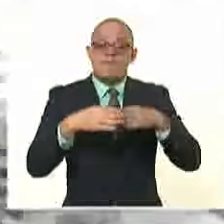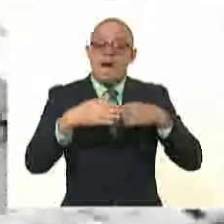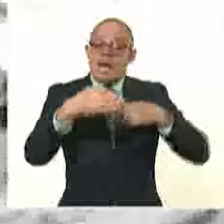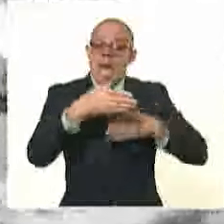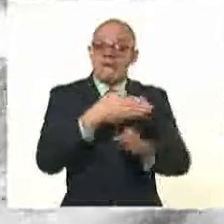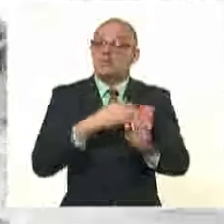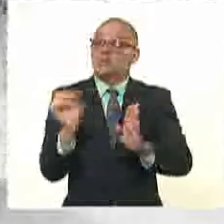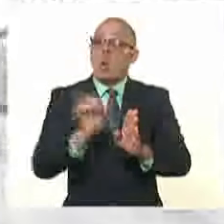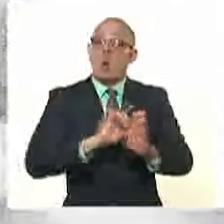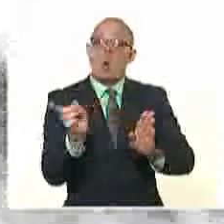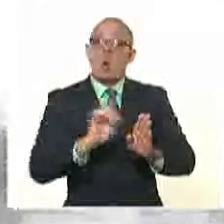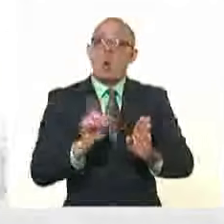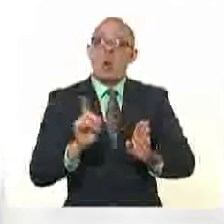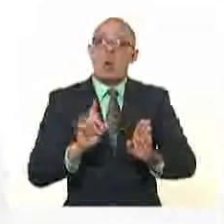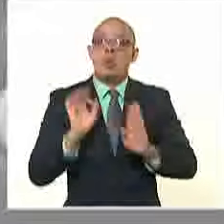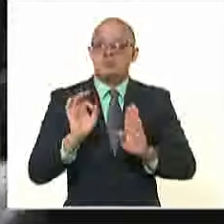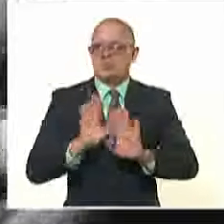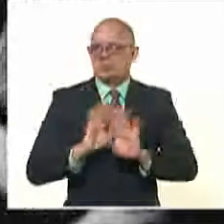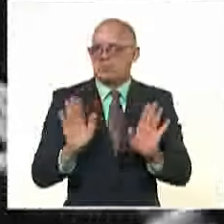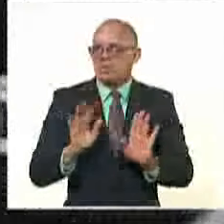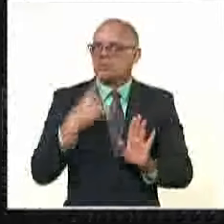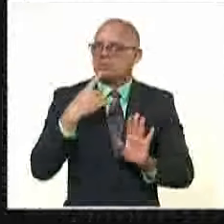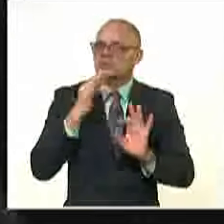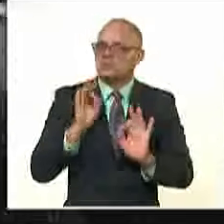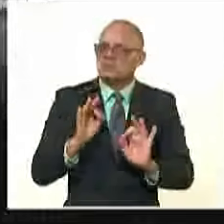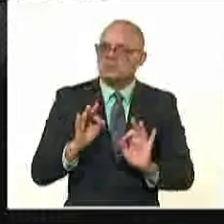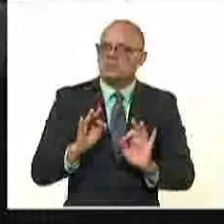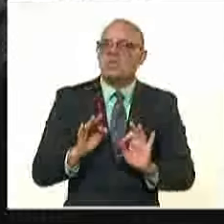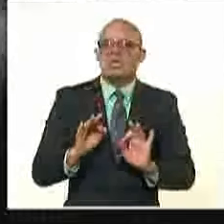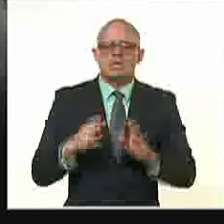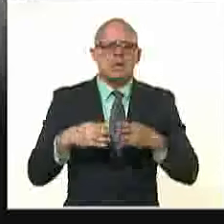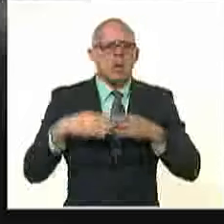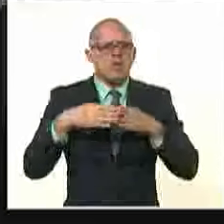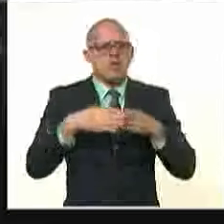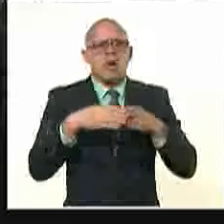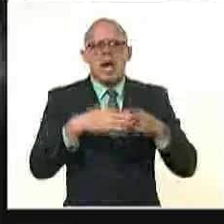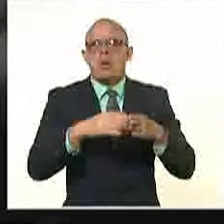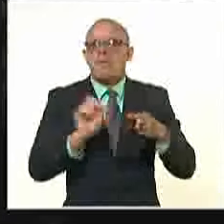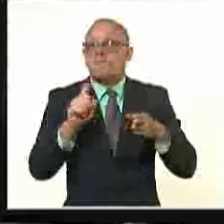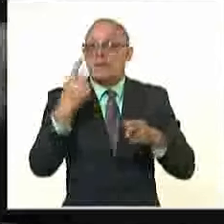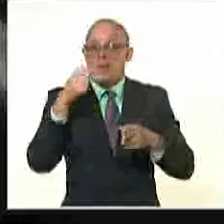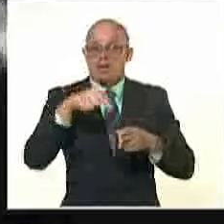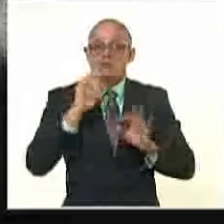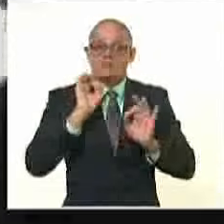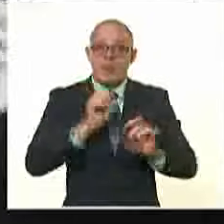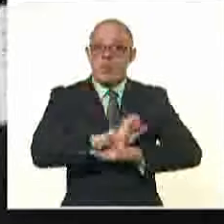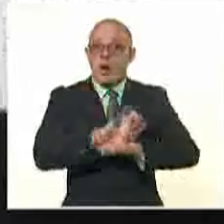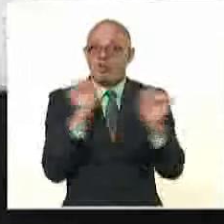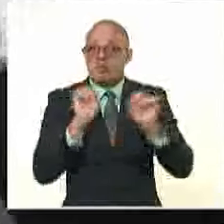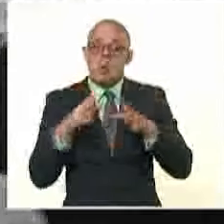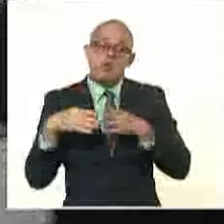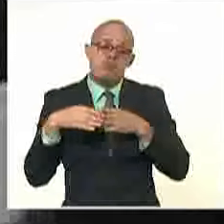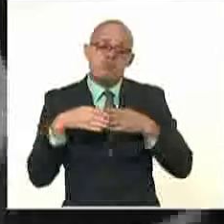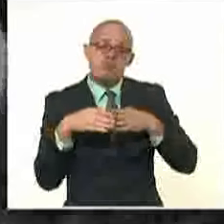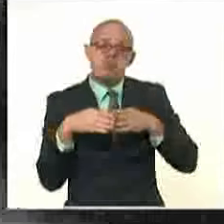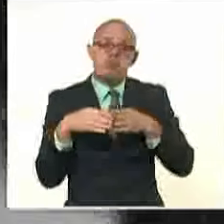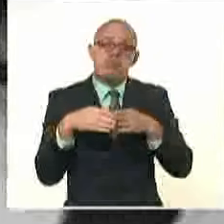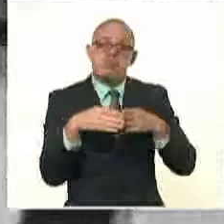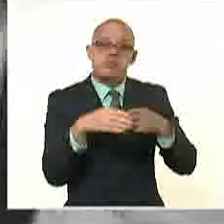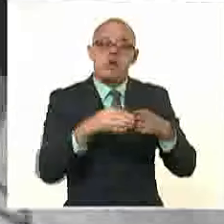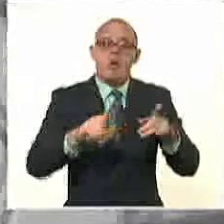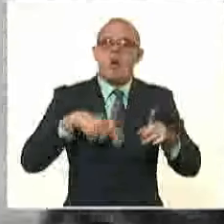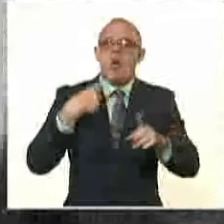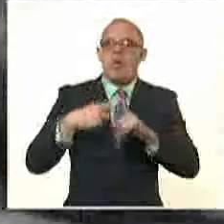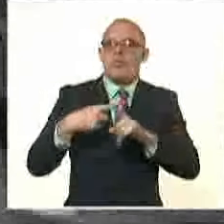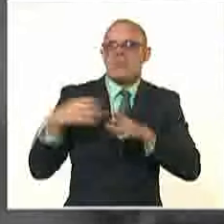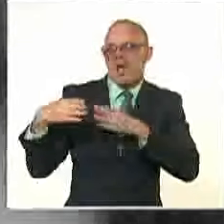barco. Según se informó a Iran Daily News, el barco se vio por primera vez a las 8:55 de esta mañana e inmediatamente el servicio de guardacosta citó